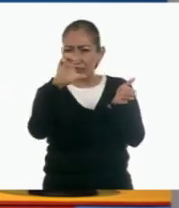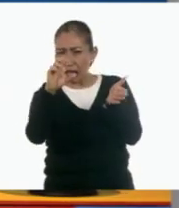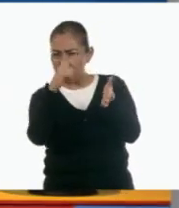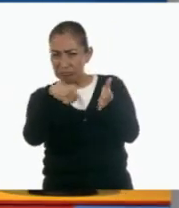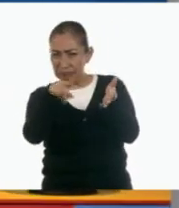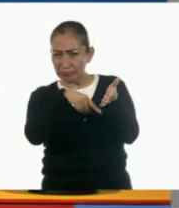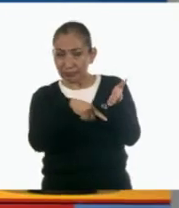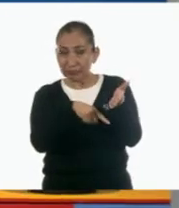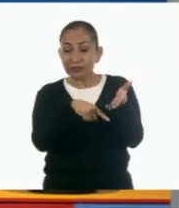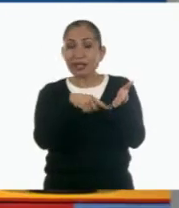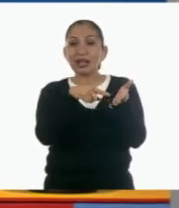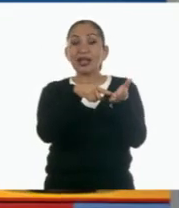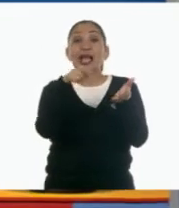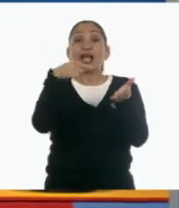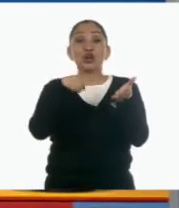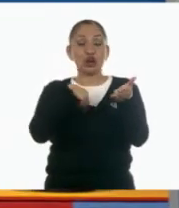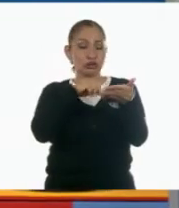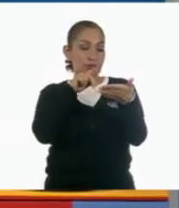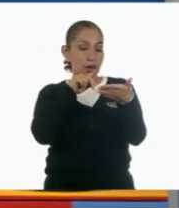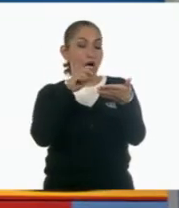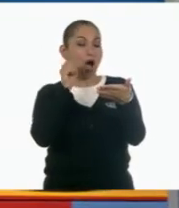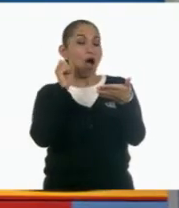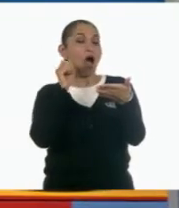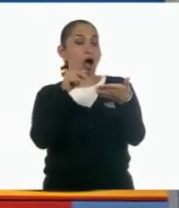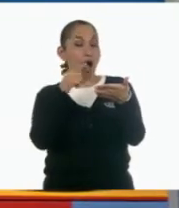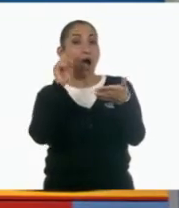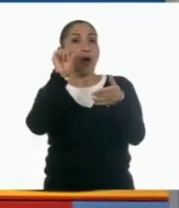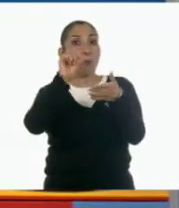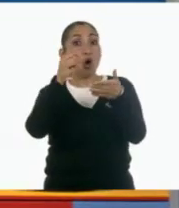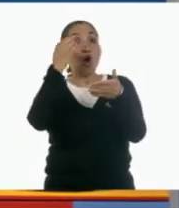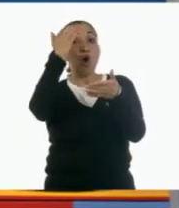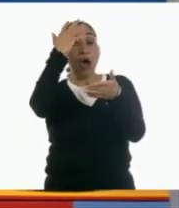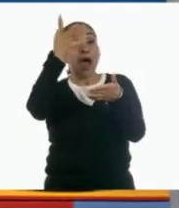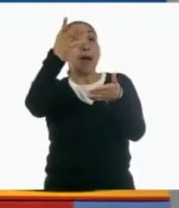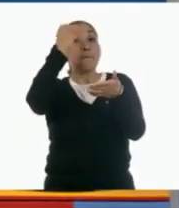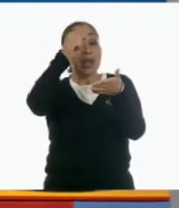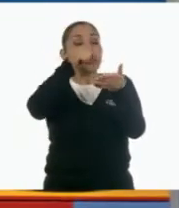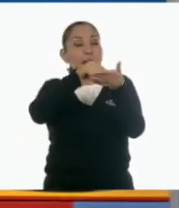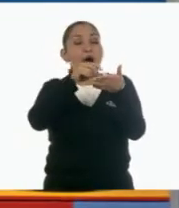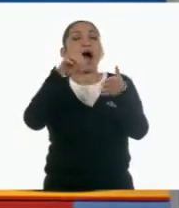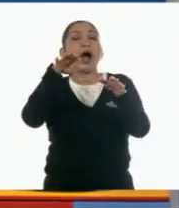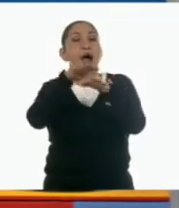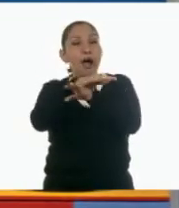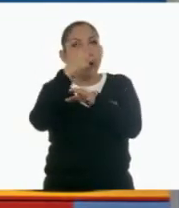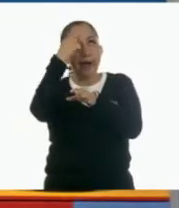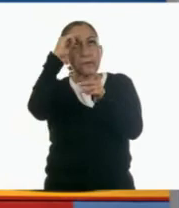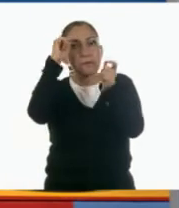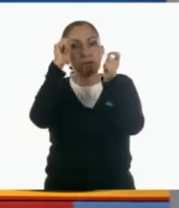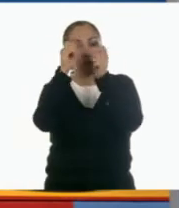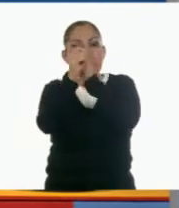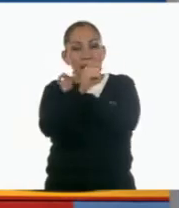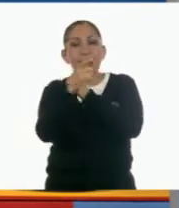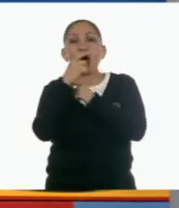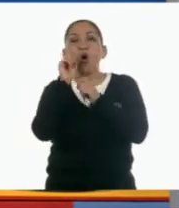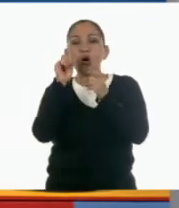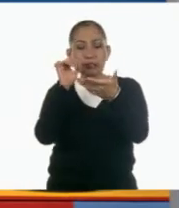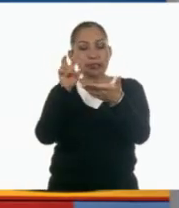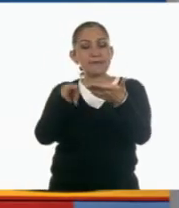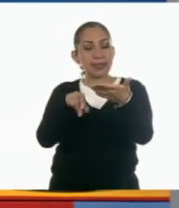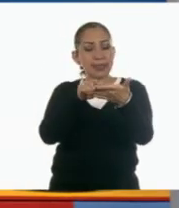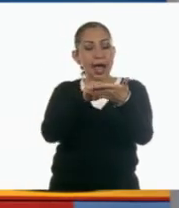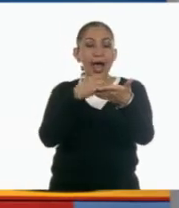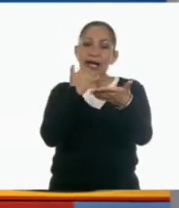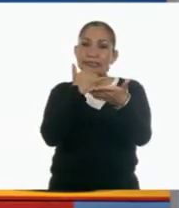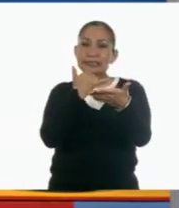C? Entonces, nosotros vamos, estos conocimientos los vamos reafirmando y decimos, sí es cierto,